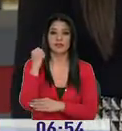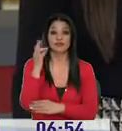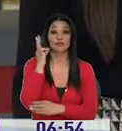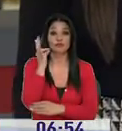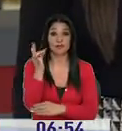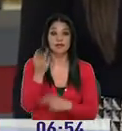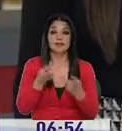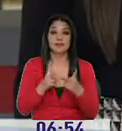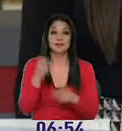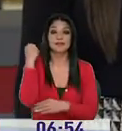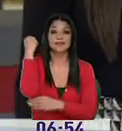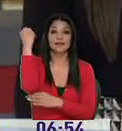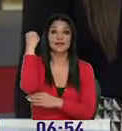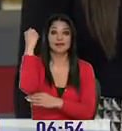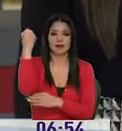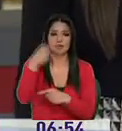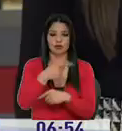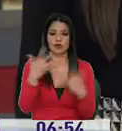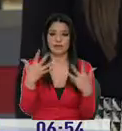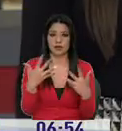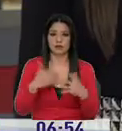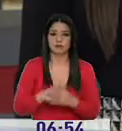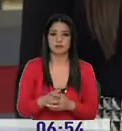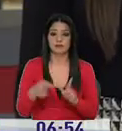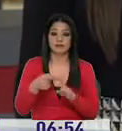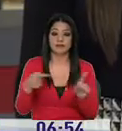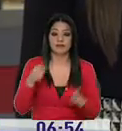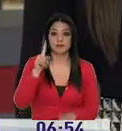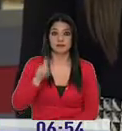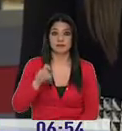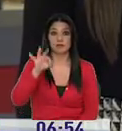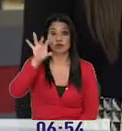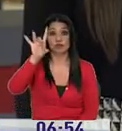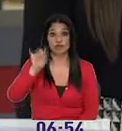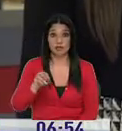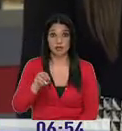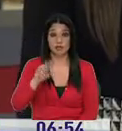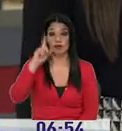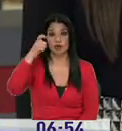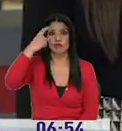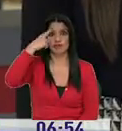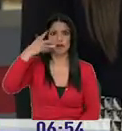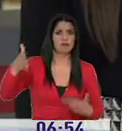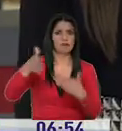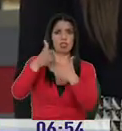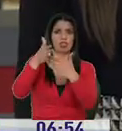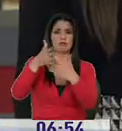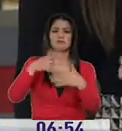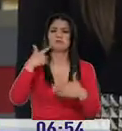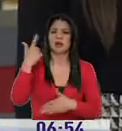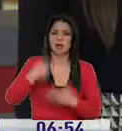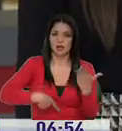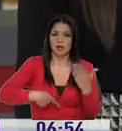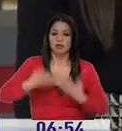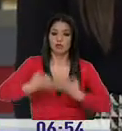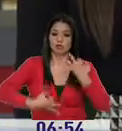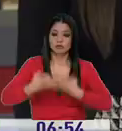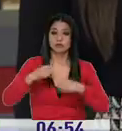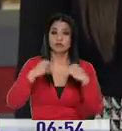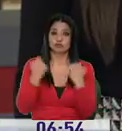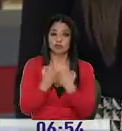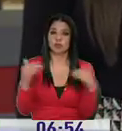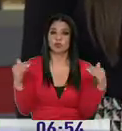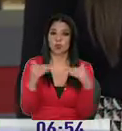del sindicalismo obrero desde los años ochenta se enfrentó a los gobiernos de turno en pro de la justicia social y fue